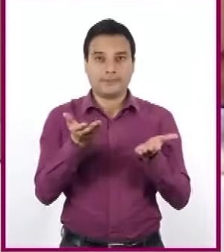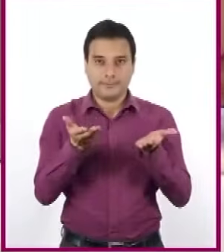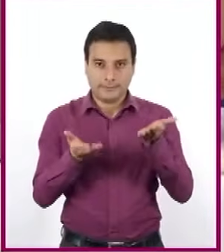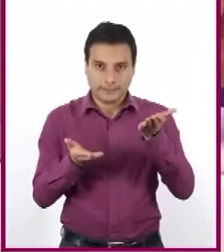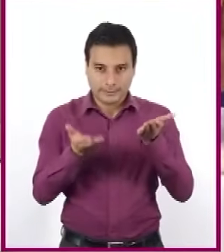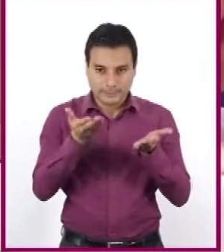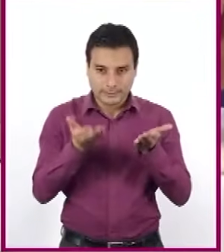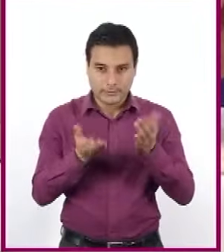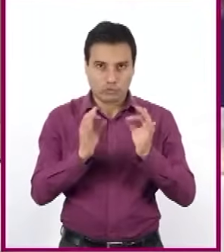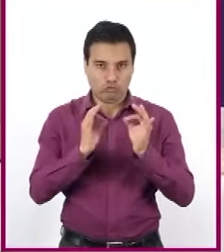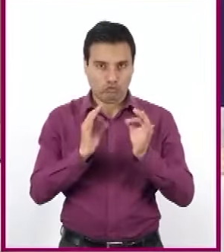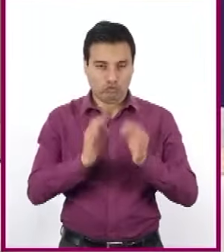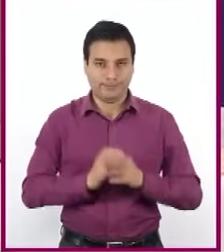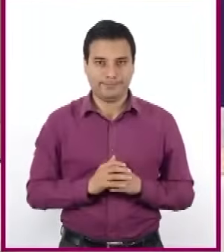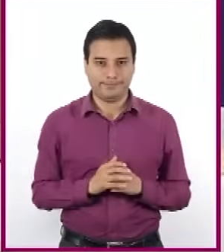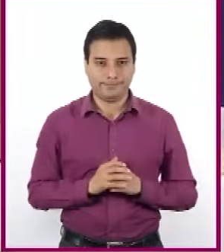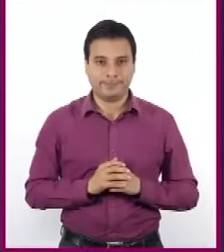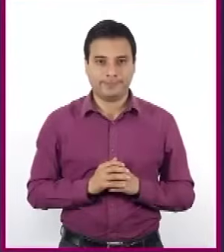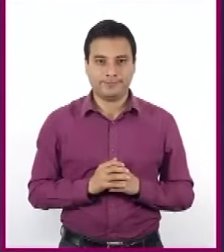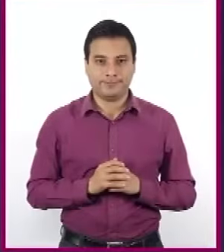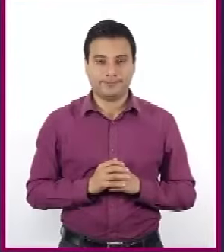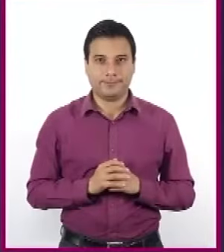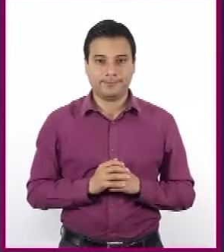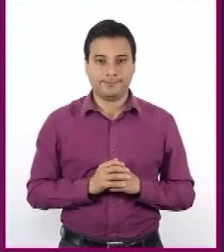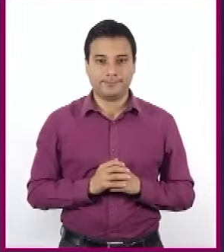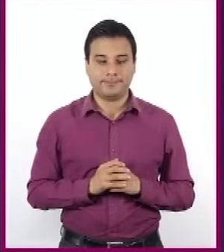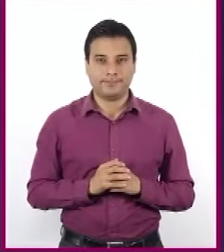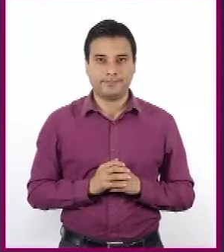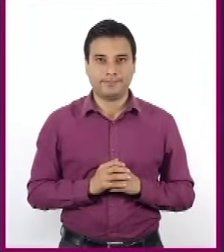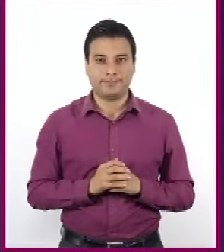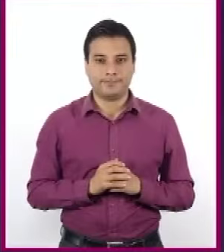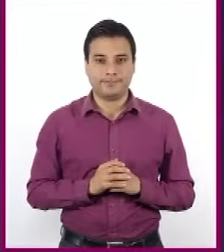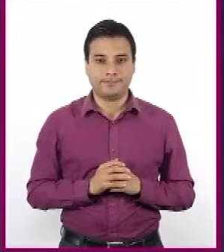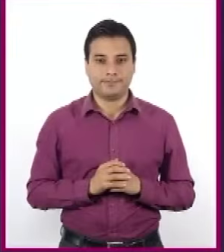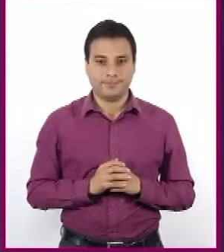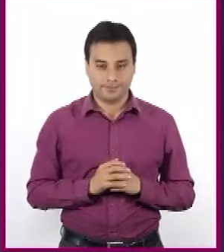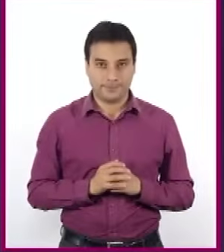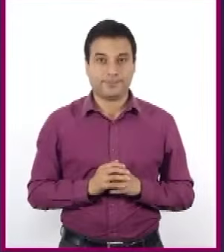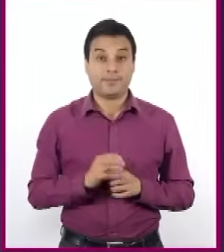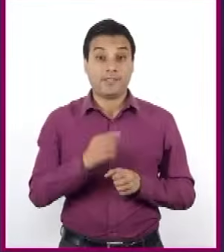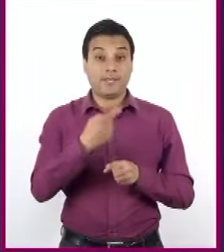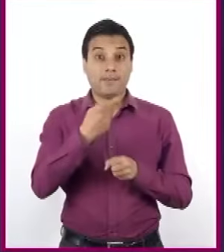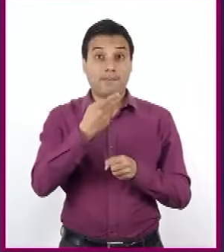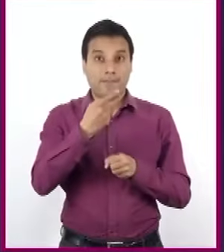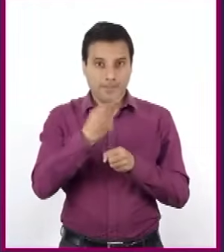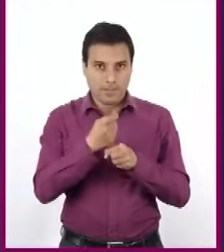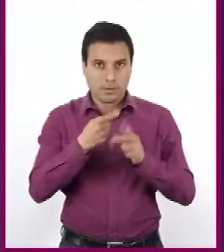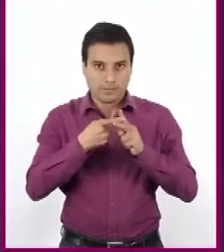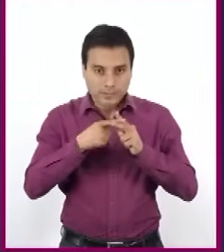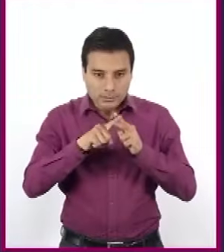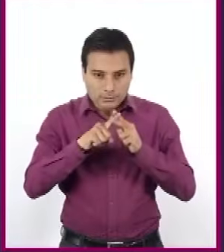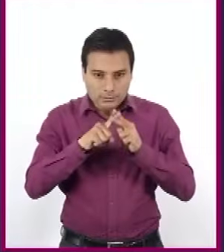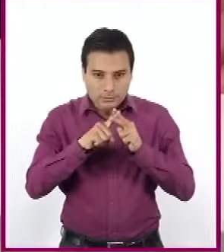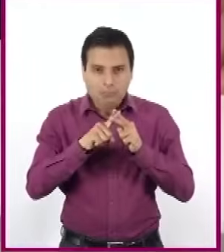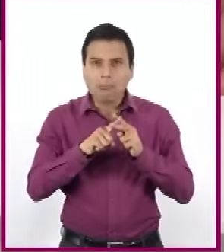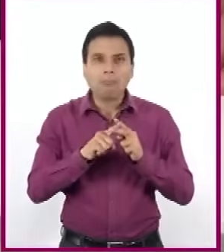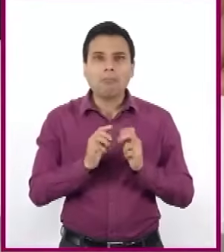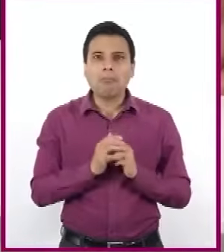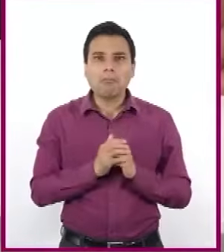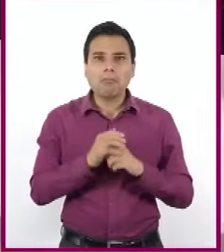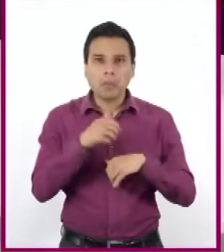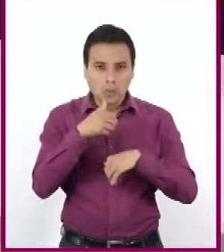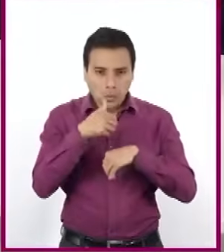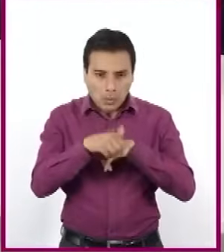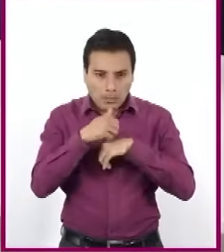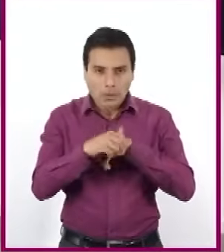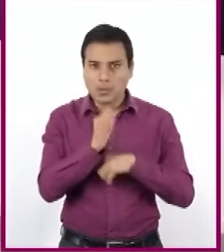el movimiento que propicié y colocamos acá. Primero la encendemos. Vemos que no lo registra. No hay registro de la